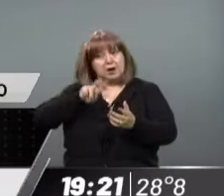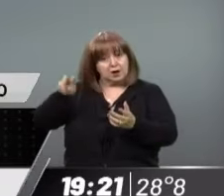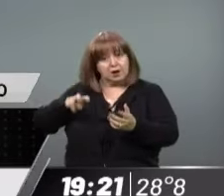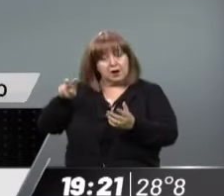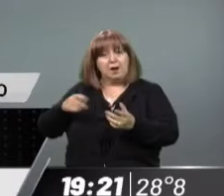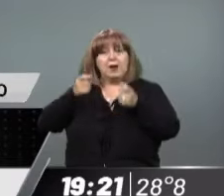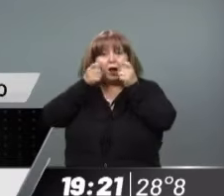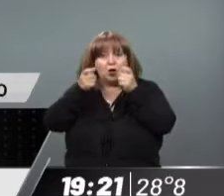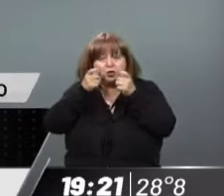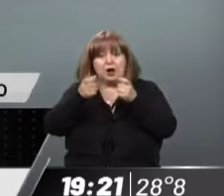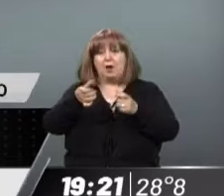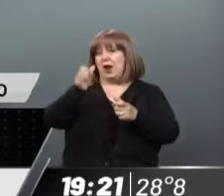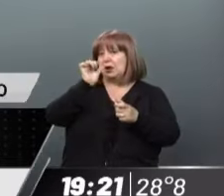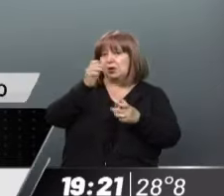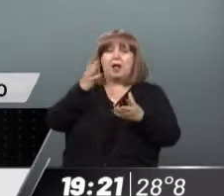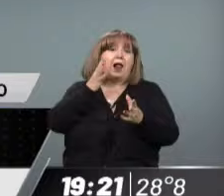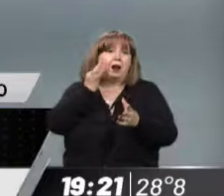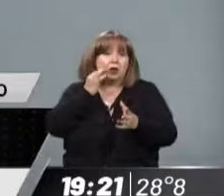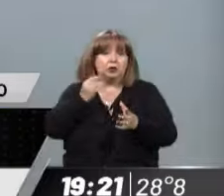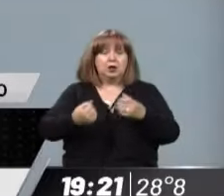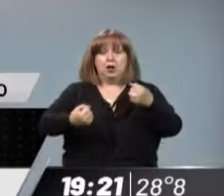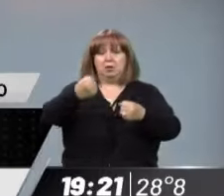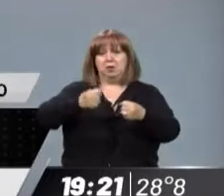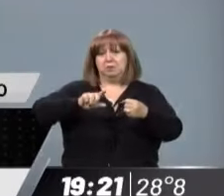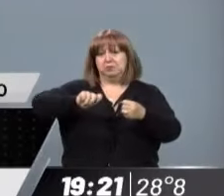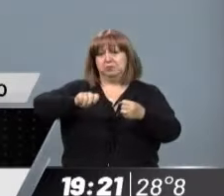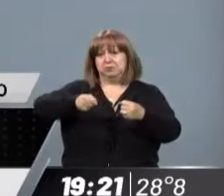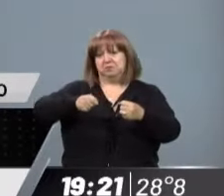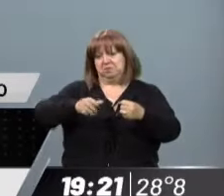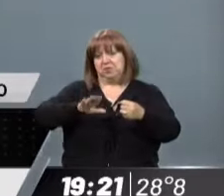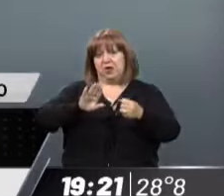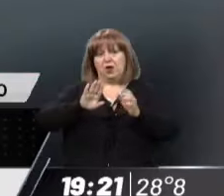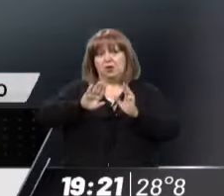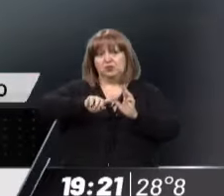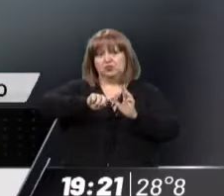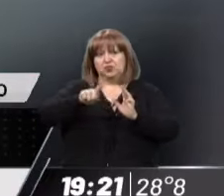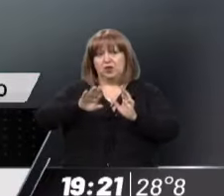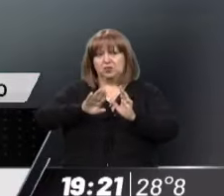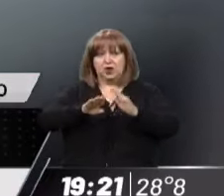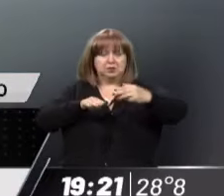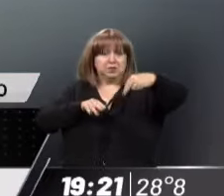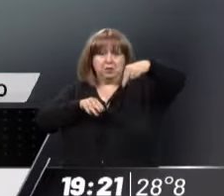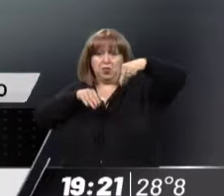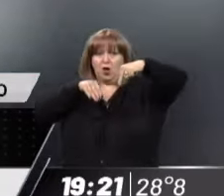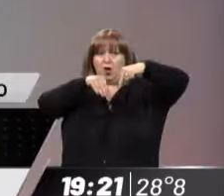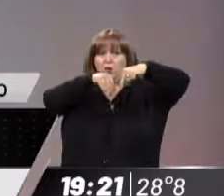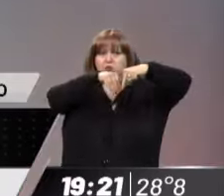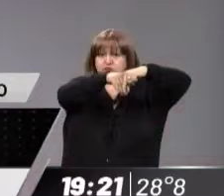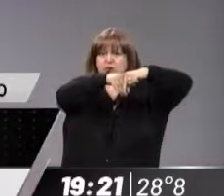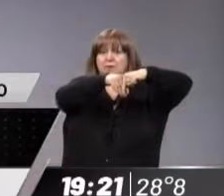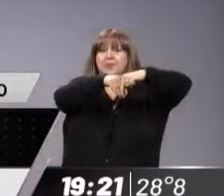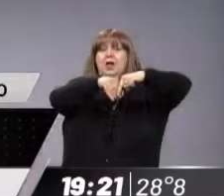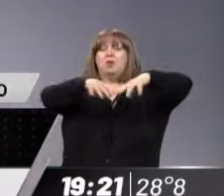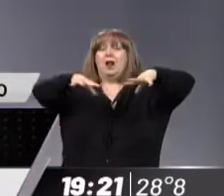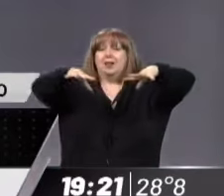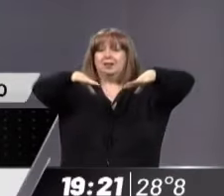ocupantes y ser controlados, el conductor directamente puso en marcha el vehículo en vista a los policías que quedaron literalmente colgados